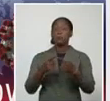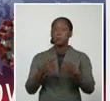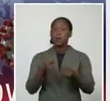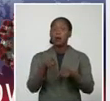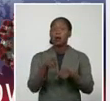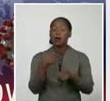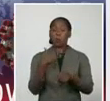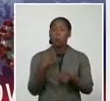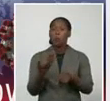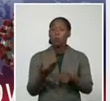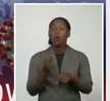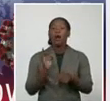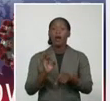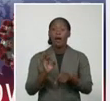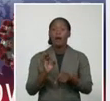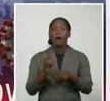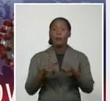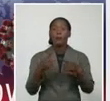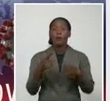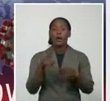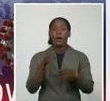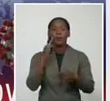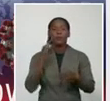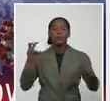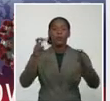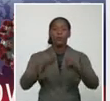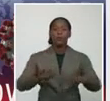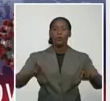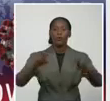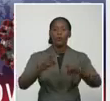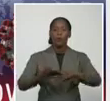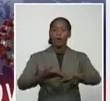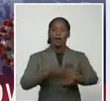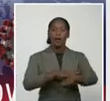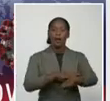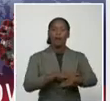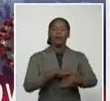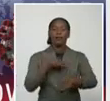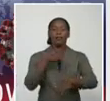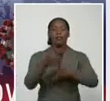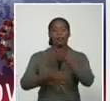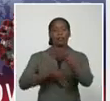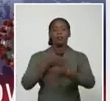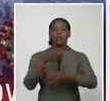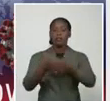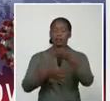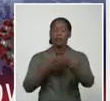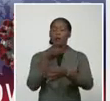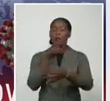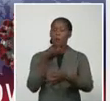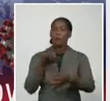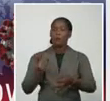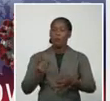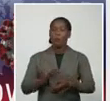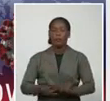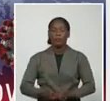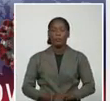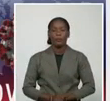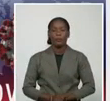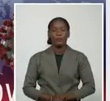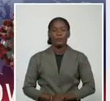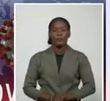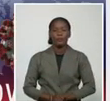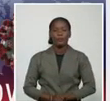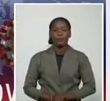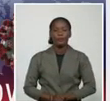un animal intermedio es una hipótesis entre probable y muy probable para los expertos. Comenzamos entonces con